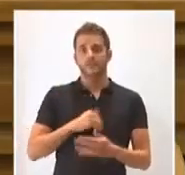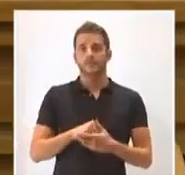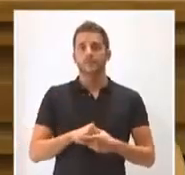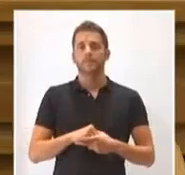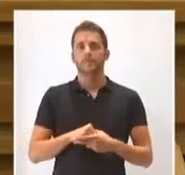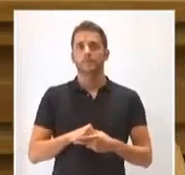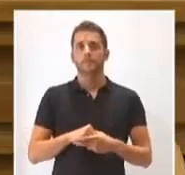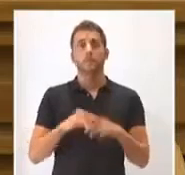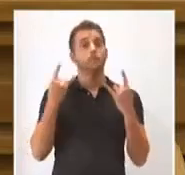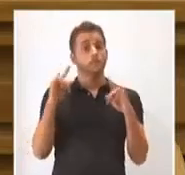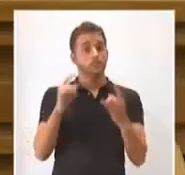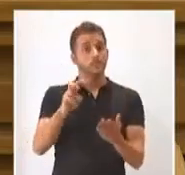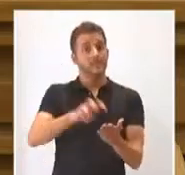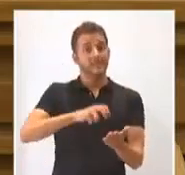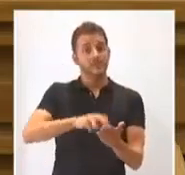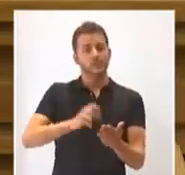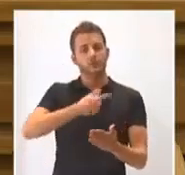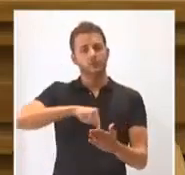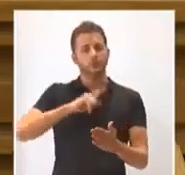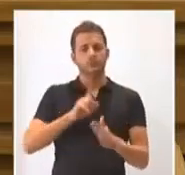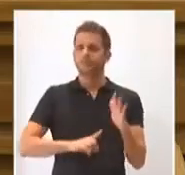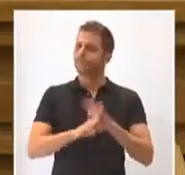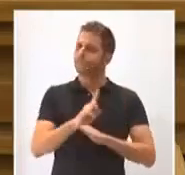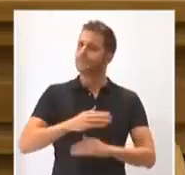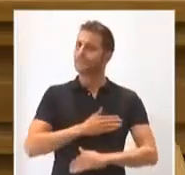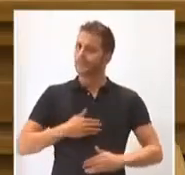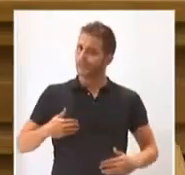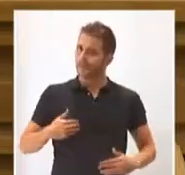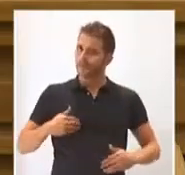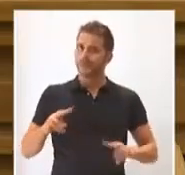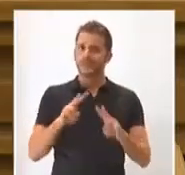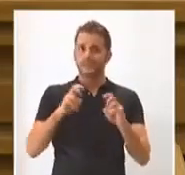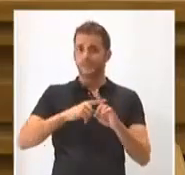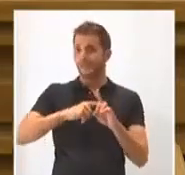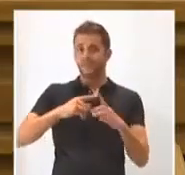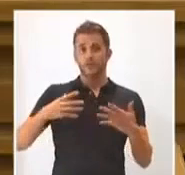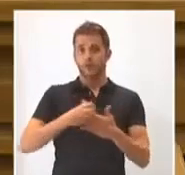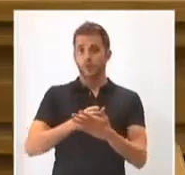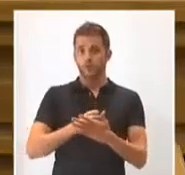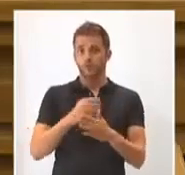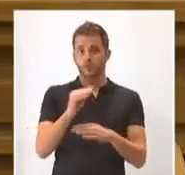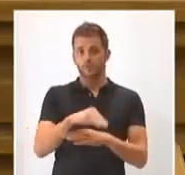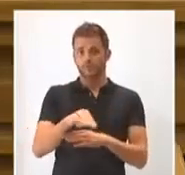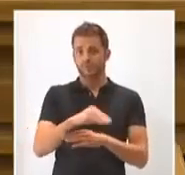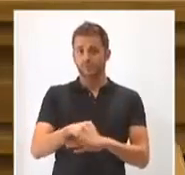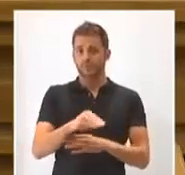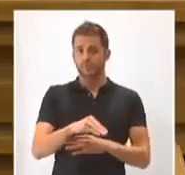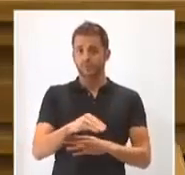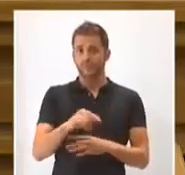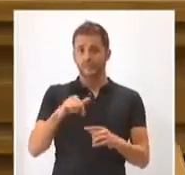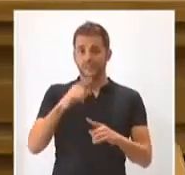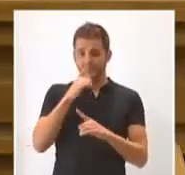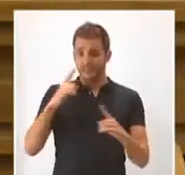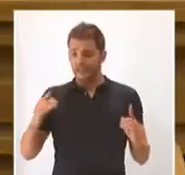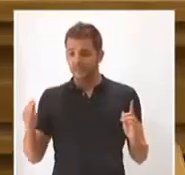en los parques arqueológicos queremos hacer un avance sustancial en los distintos niveles antes de que acabe el año podremos disponer